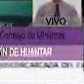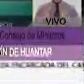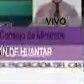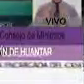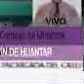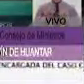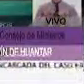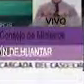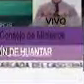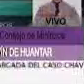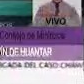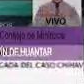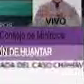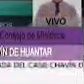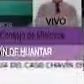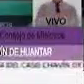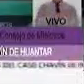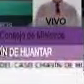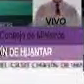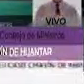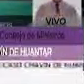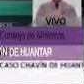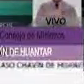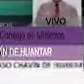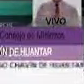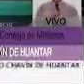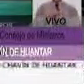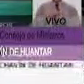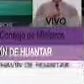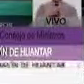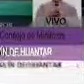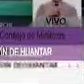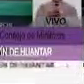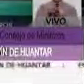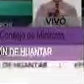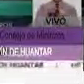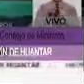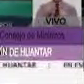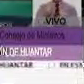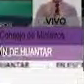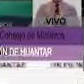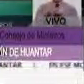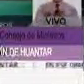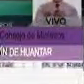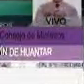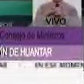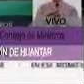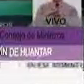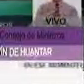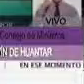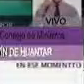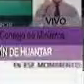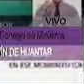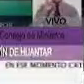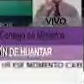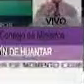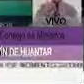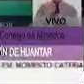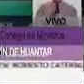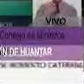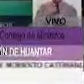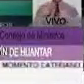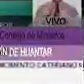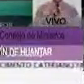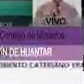Queremos, desde esa perspectiva, deslindar cualquier interpretación relacionada a una supuesta interferencia que